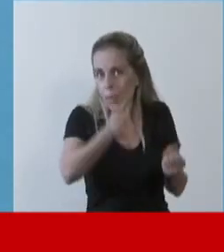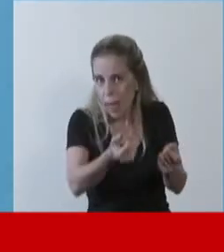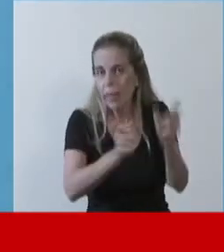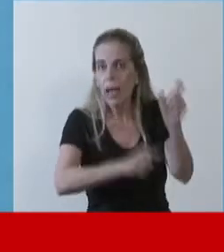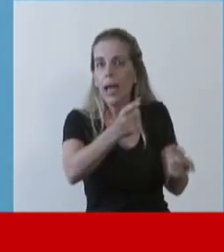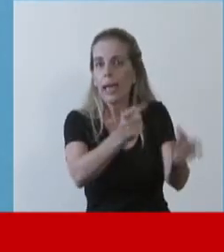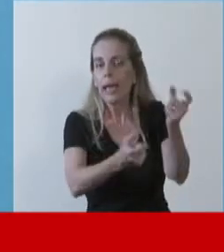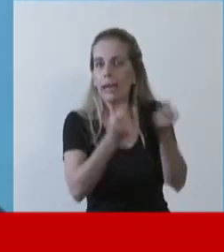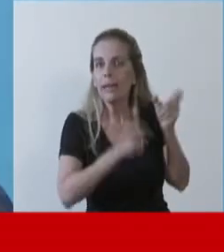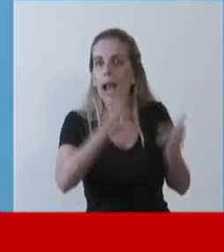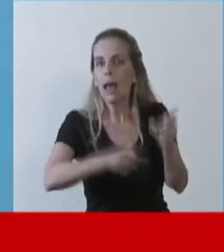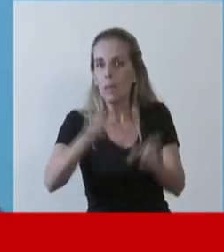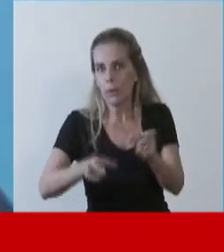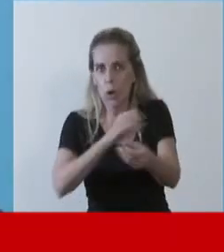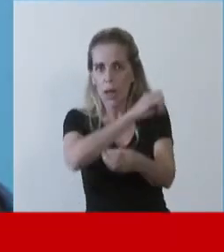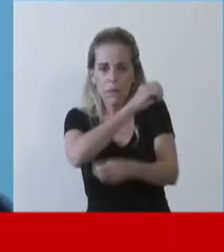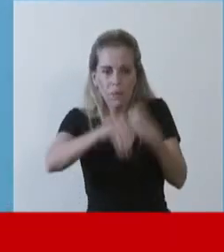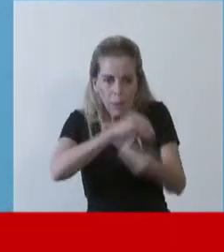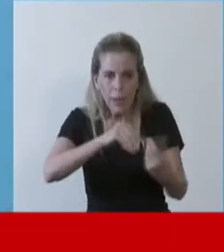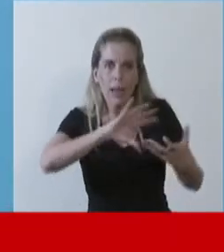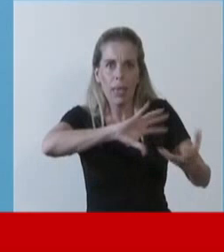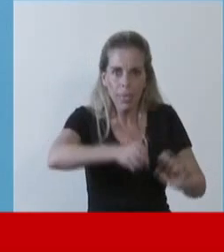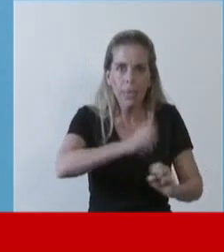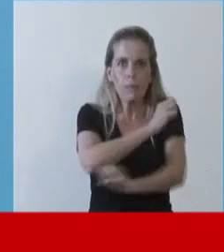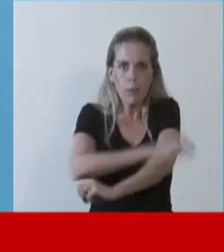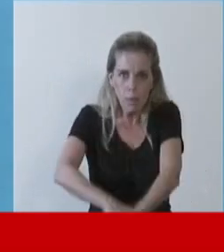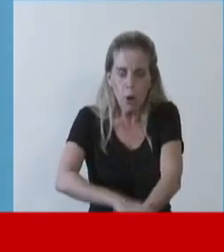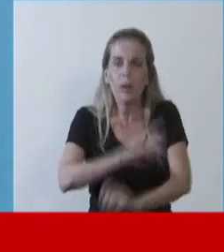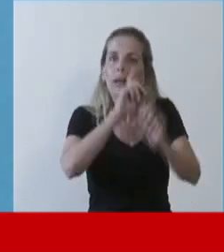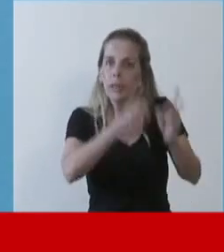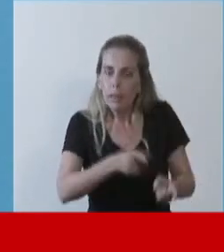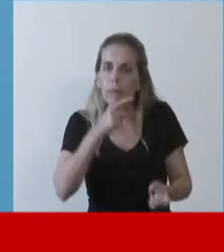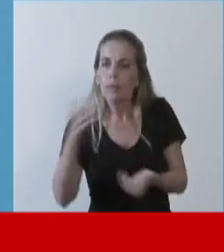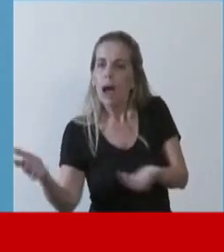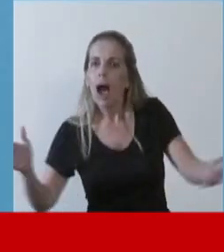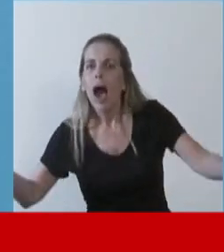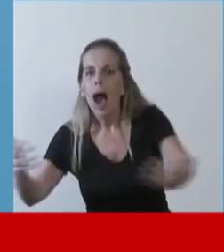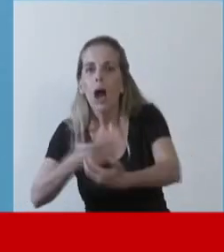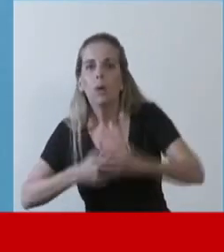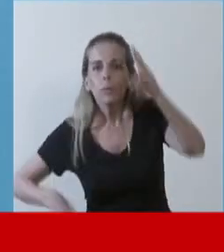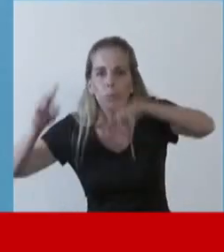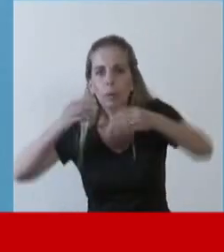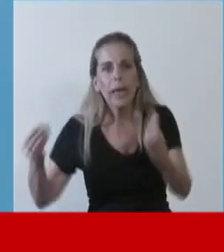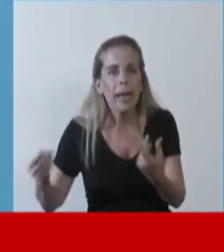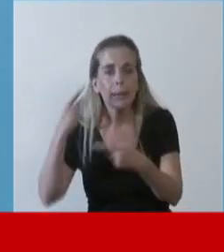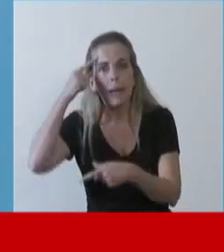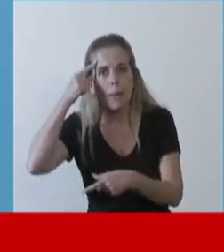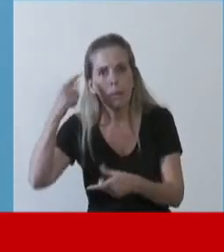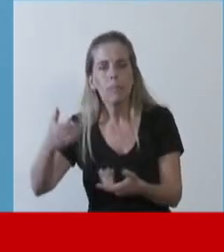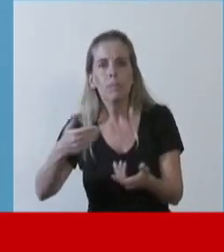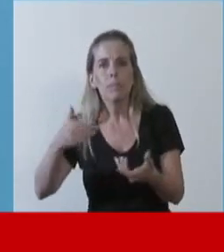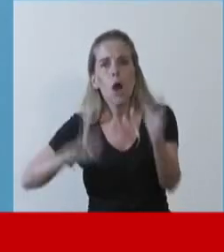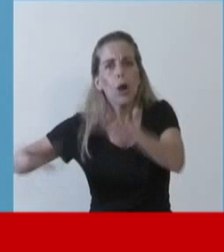esto vamos a generar unidades ejecutadas de banco de materiales para llevar adelante obras de